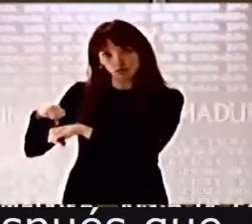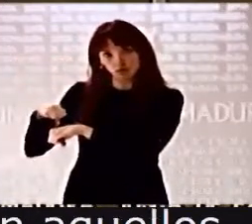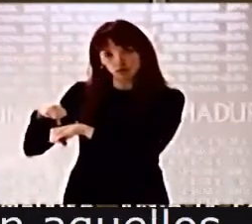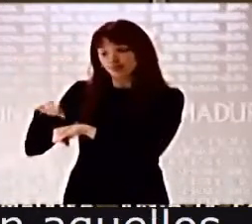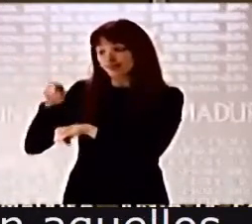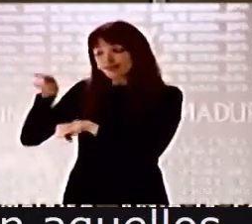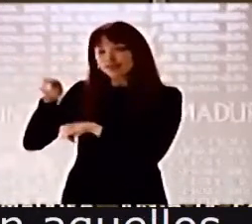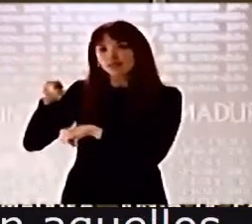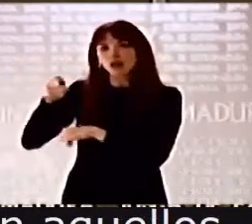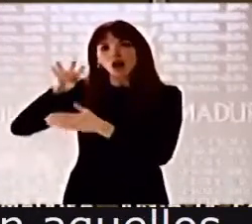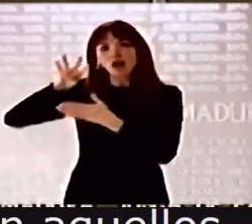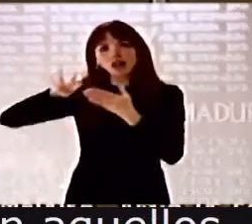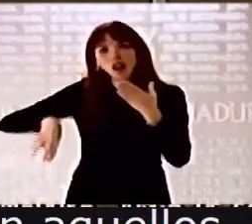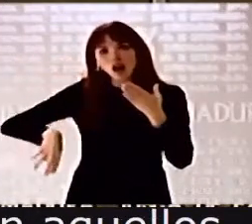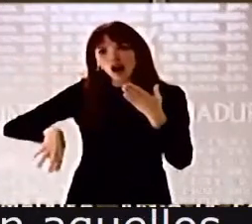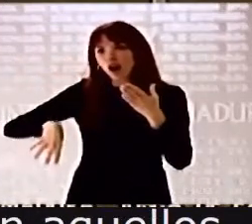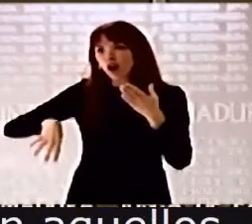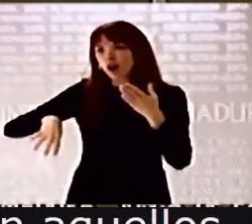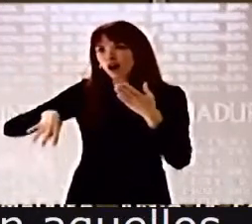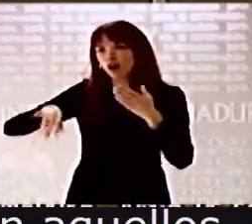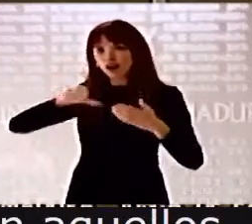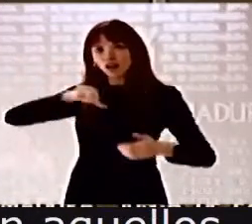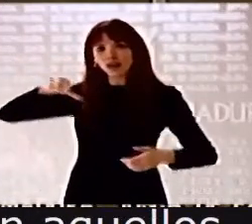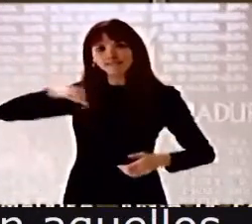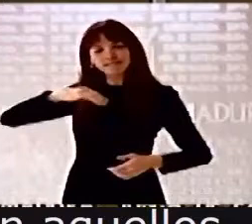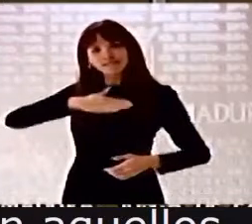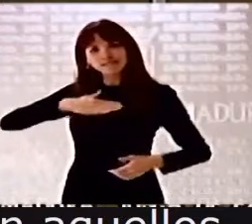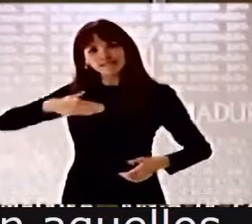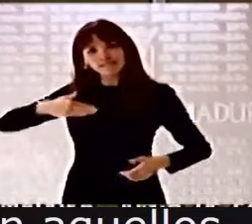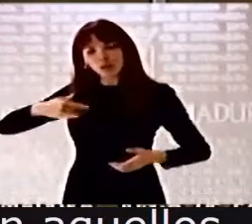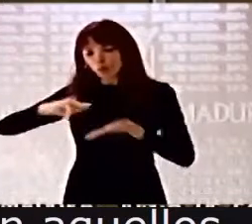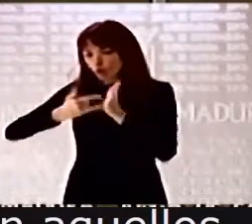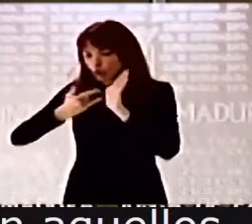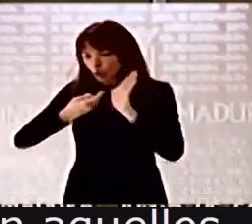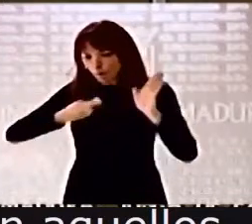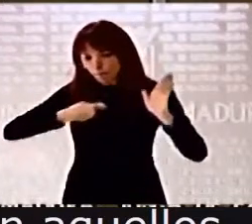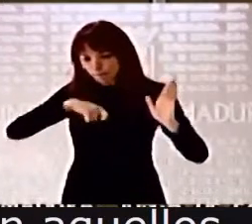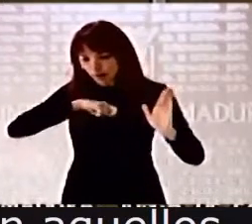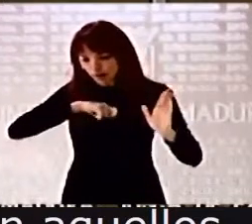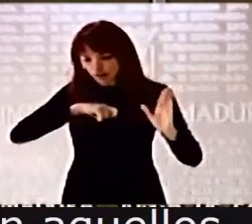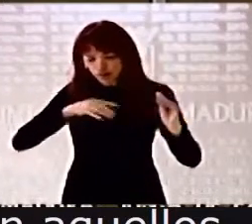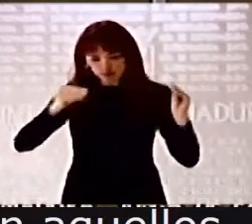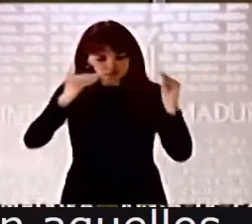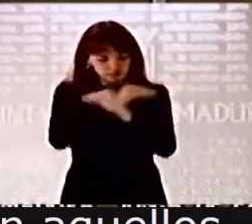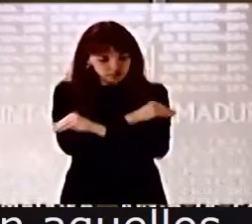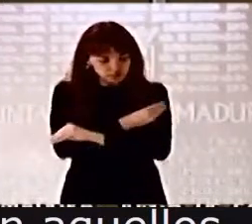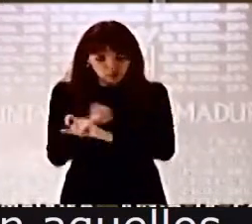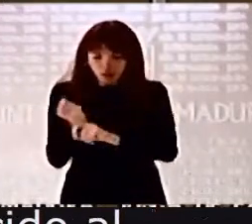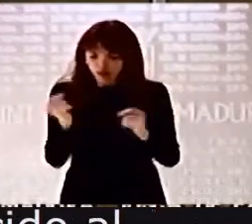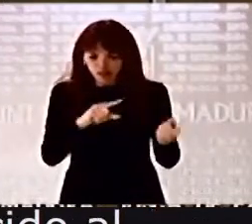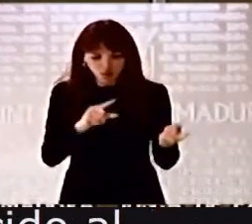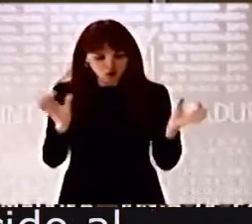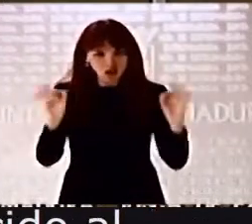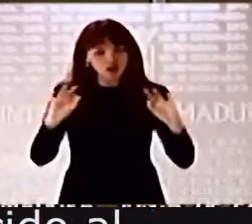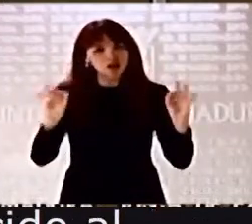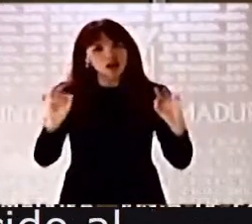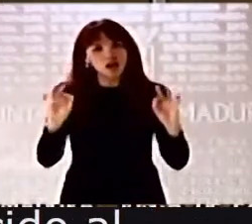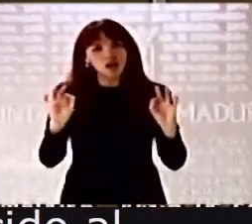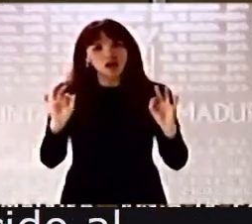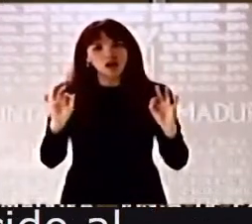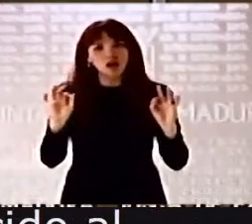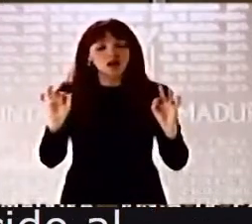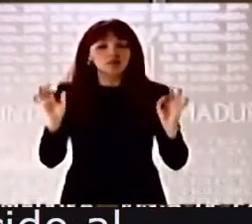tienen un proyecto de país ni siquiera parecido al nuestro es el único posible, pero